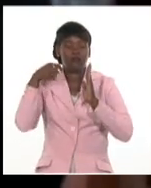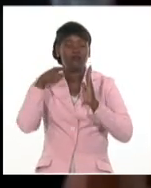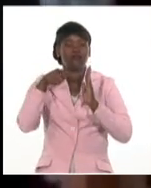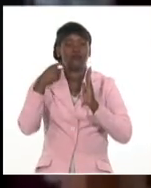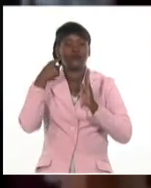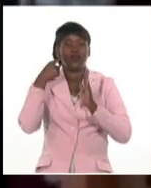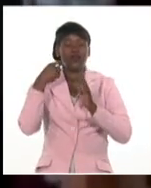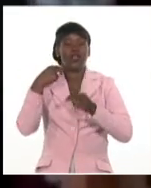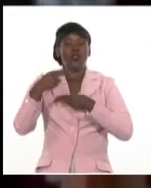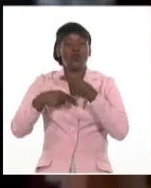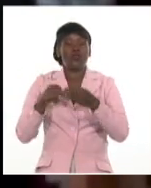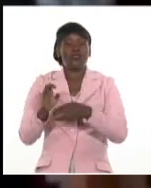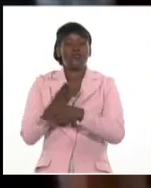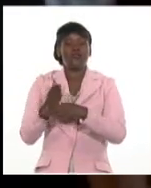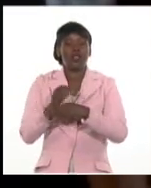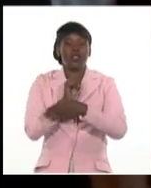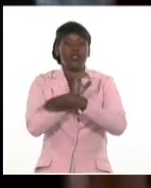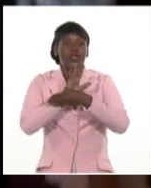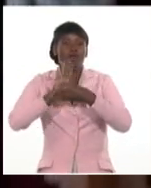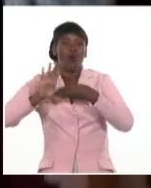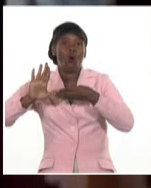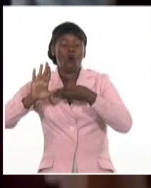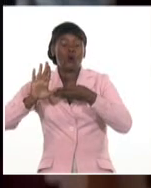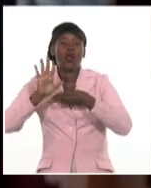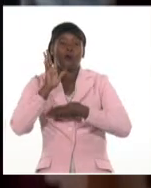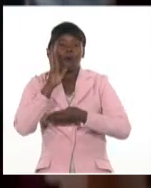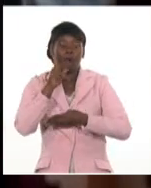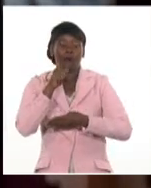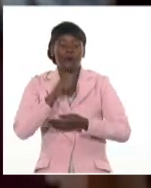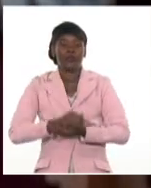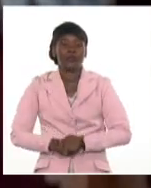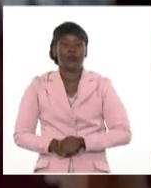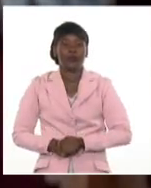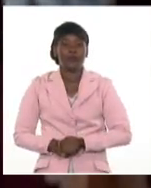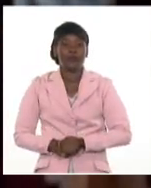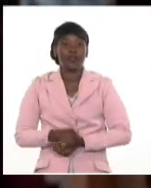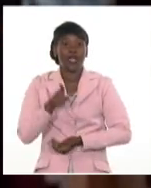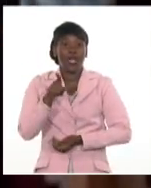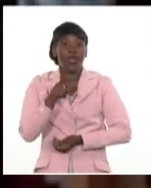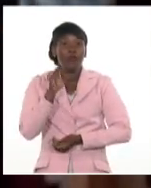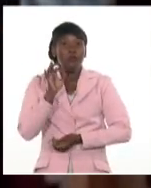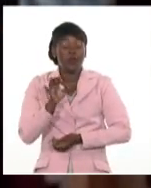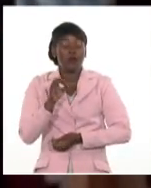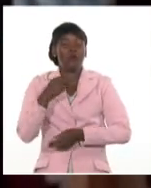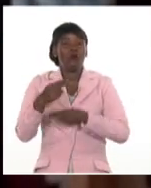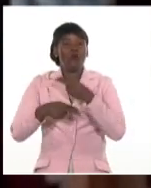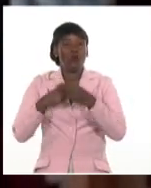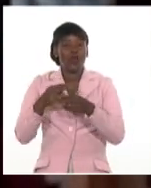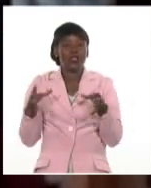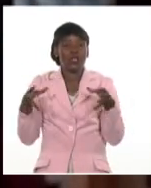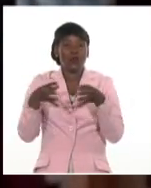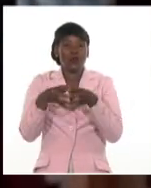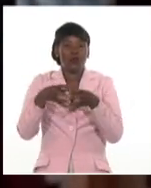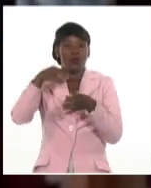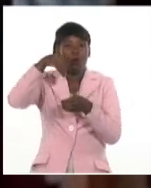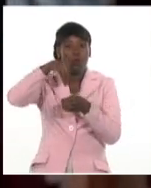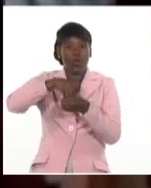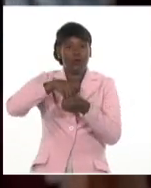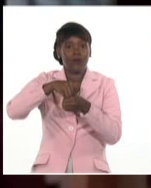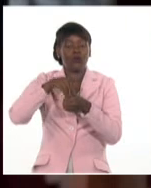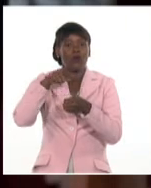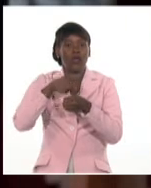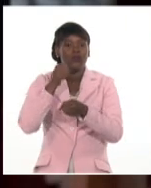ensayos Lam, Azul y Negro y Punto de Vista. Integró el equipo del magazine Lunes de Revolución y fue seleccionado por